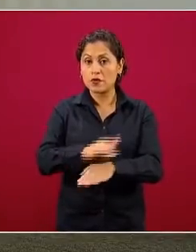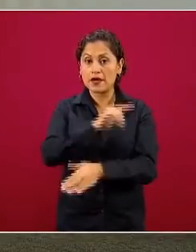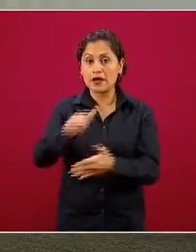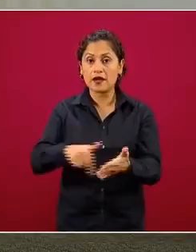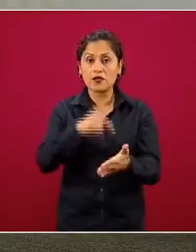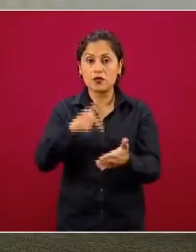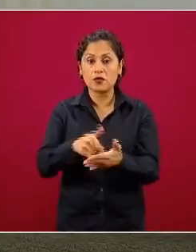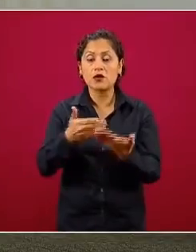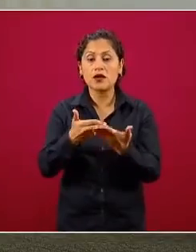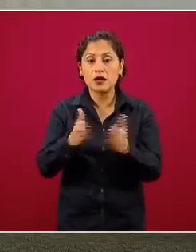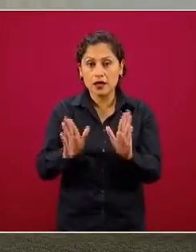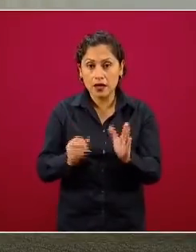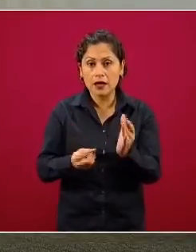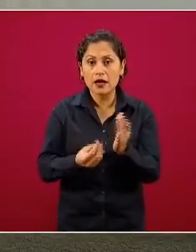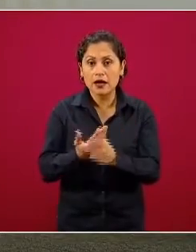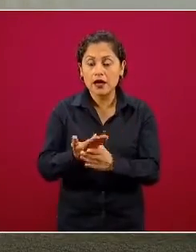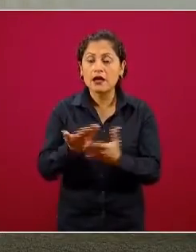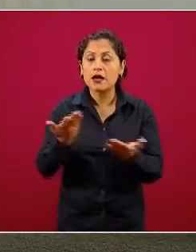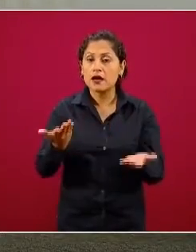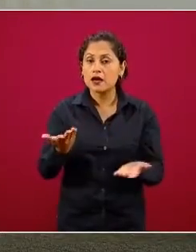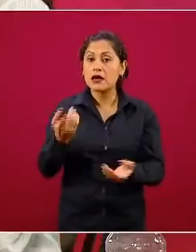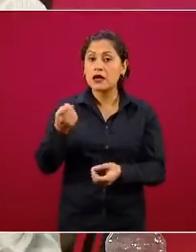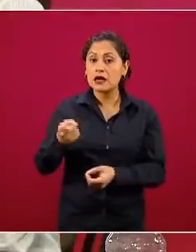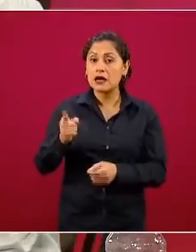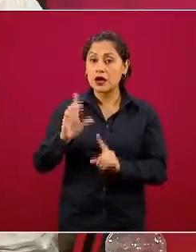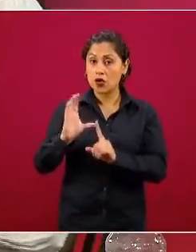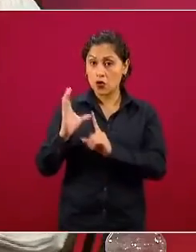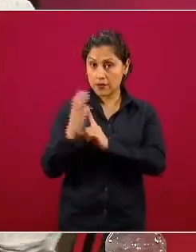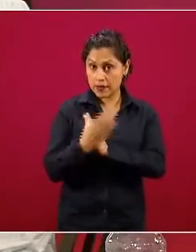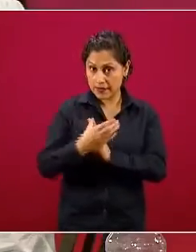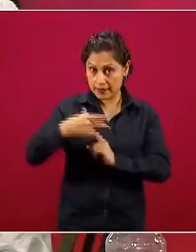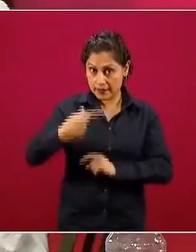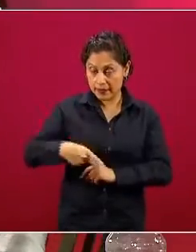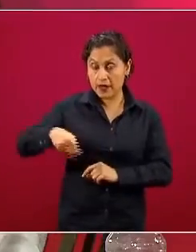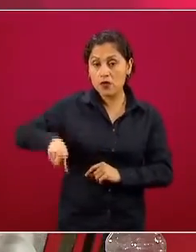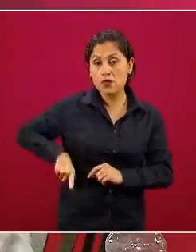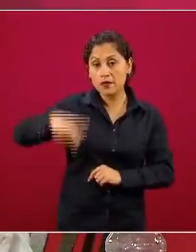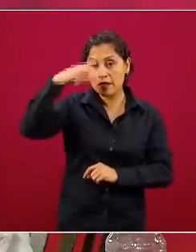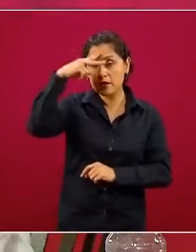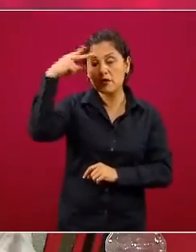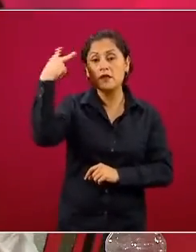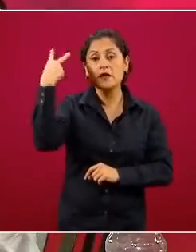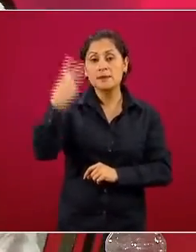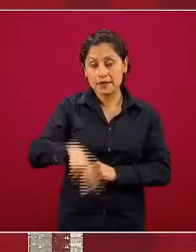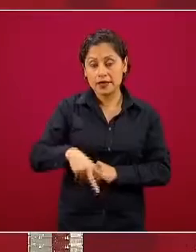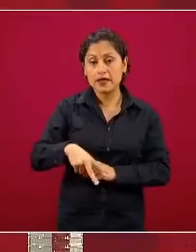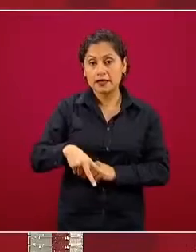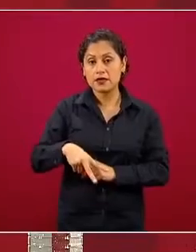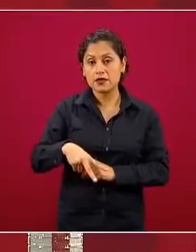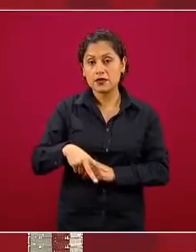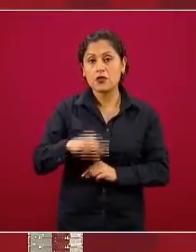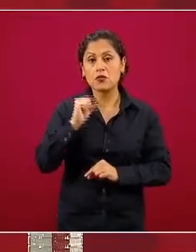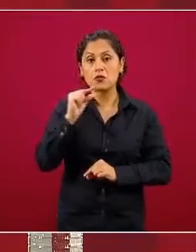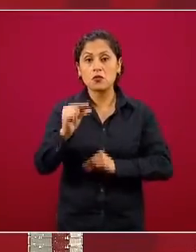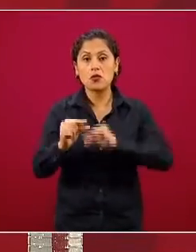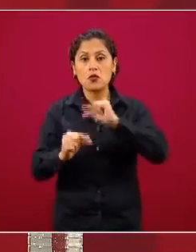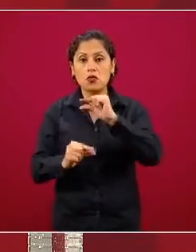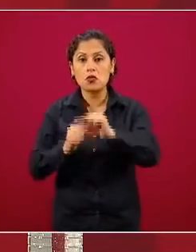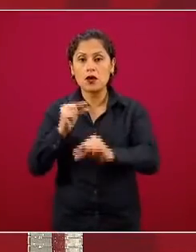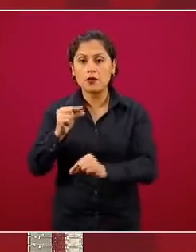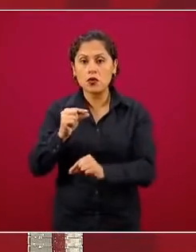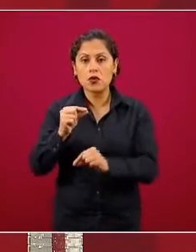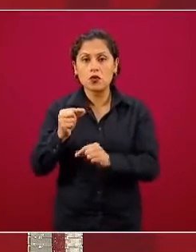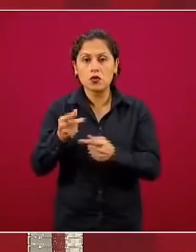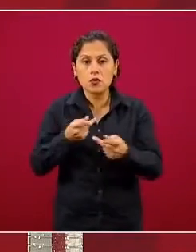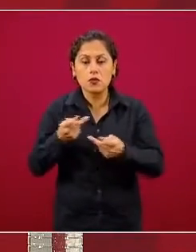esta también hay coordinación, hay un comité del gobierno de México que está trabajando sobre cómo ir abriendo la economía y